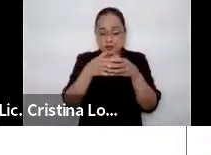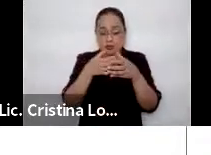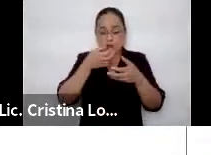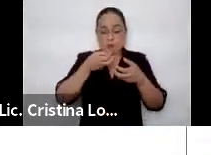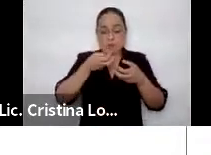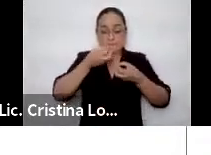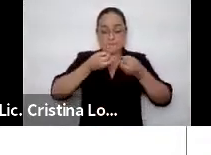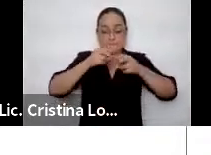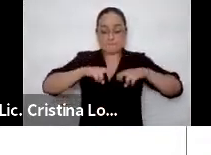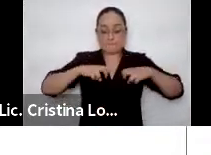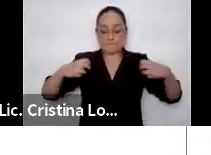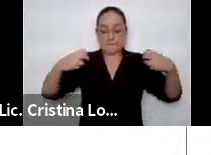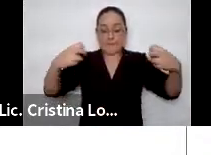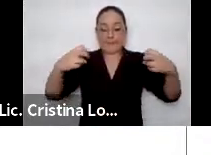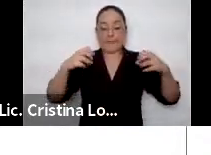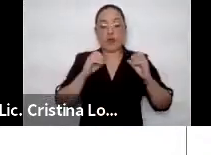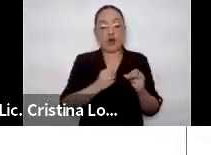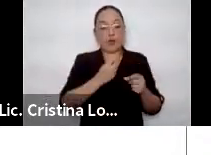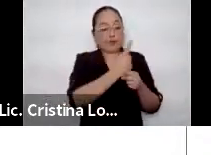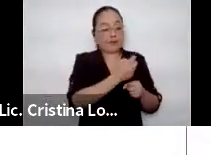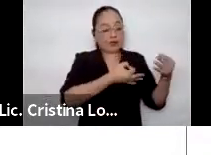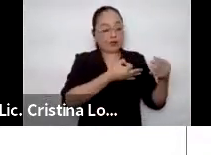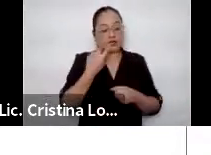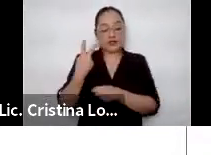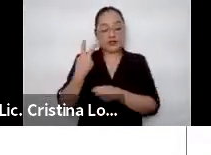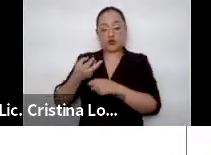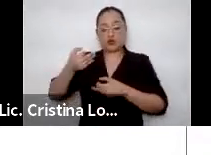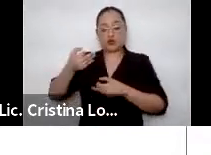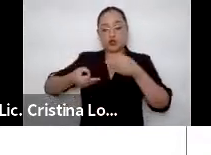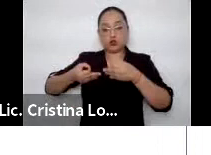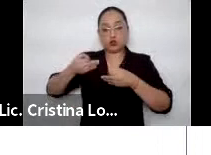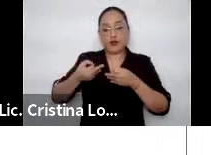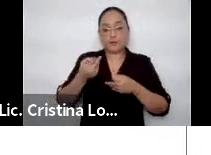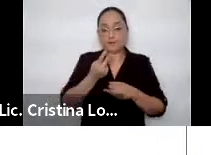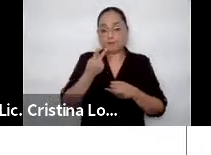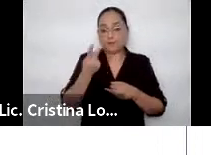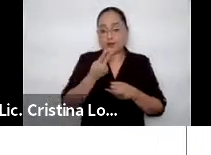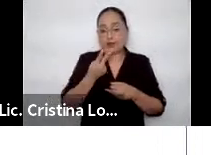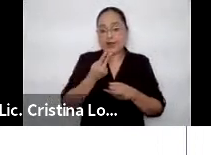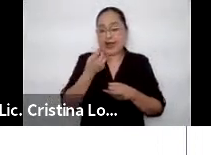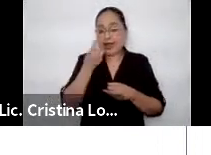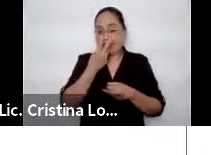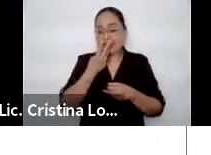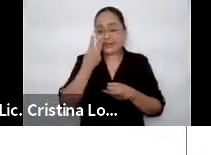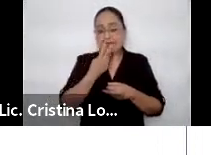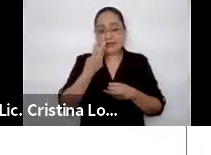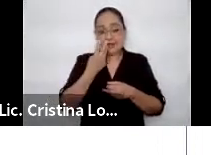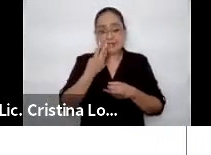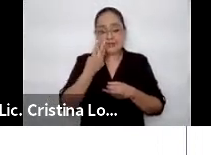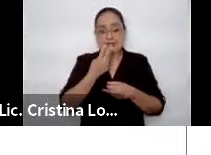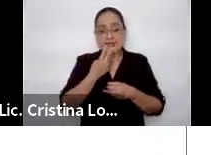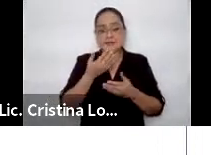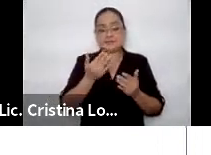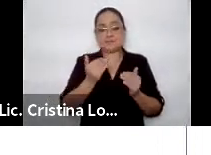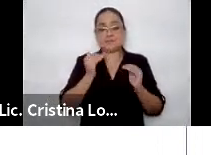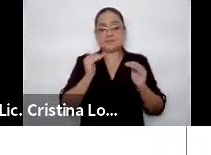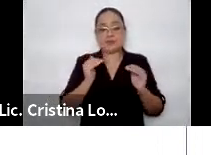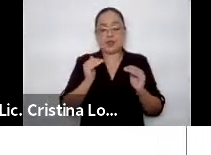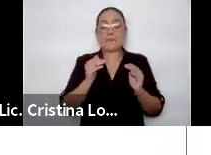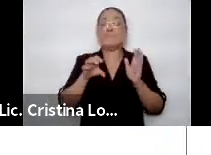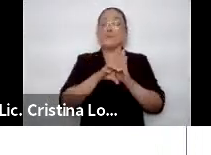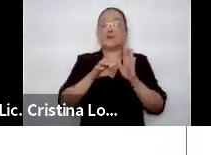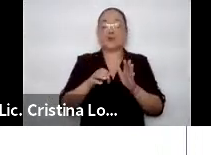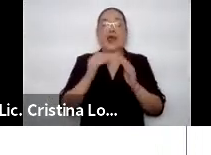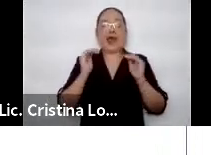salas, ¿sí? Como sería en este caso, vean, si la emite el pleno, vamos a